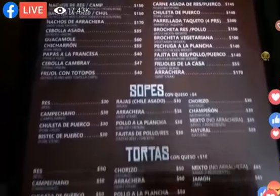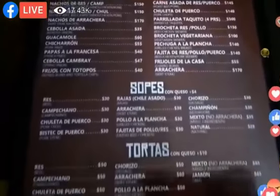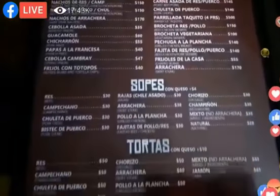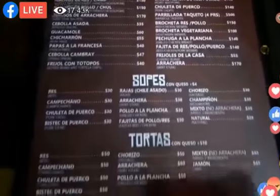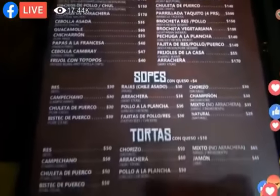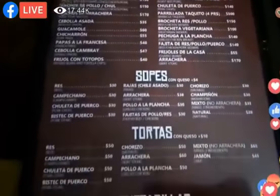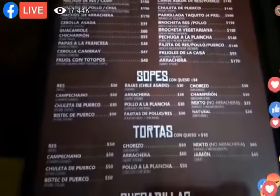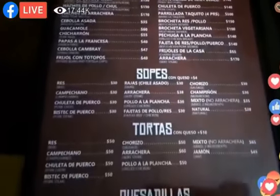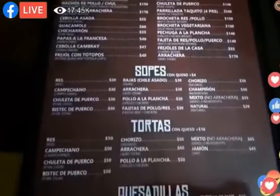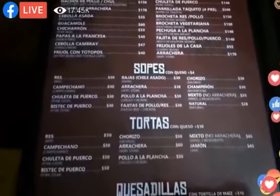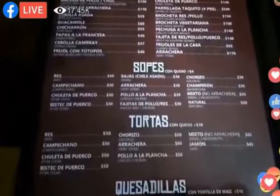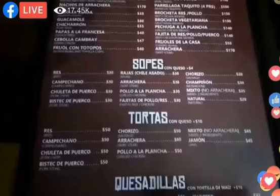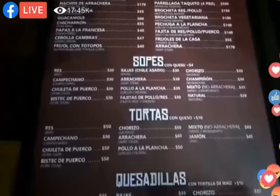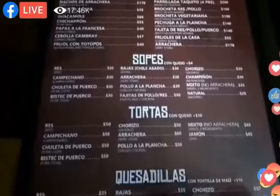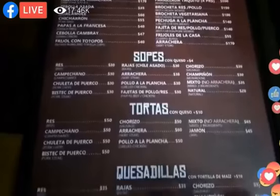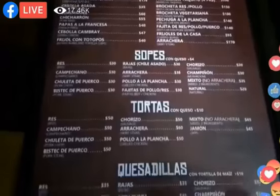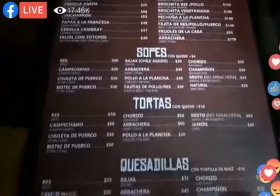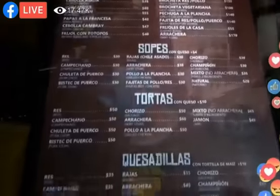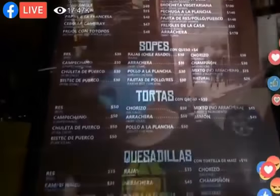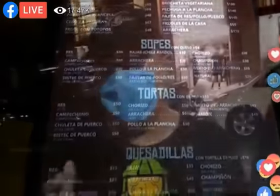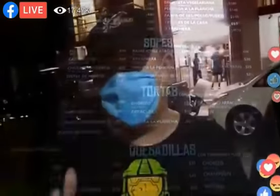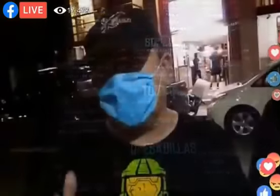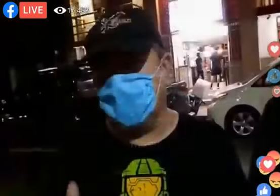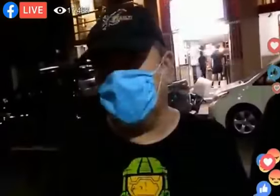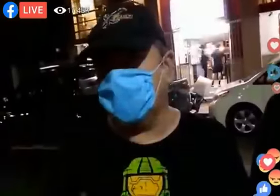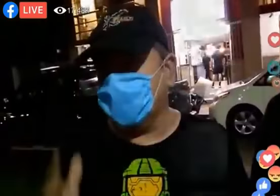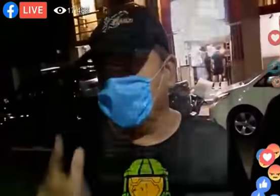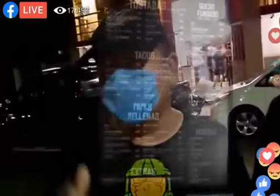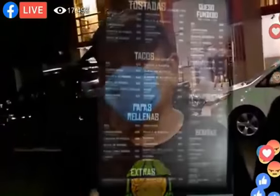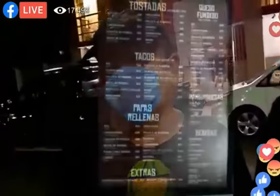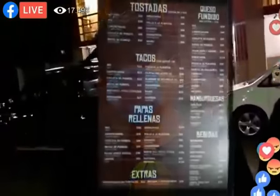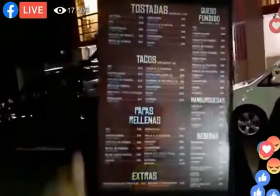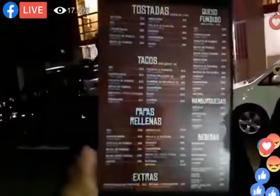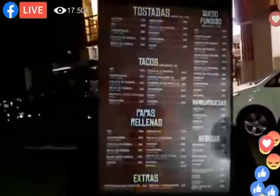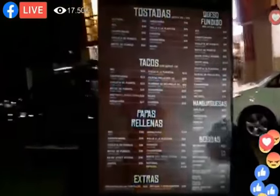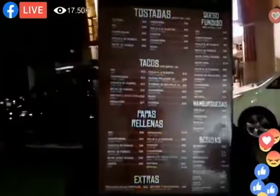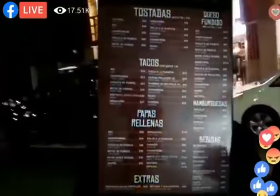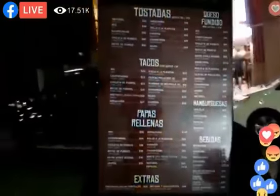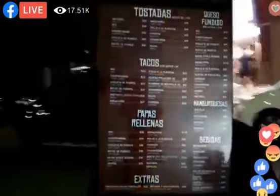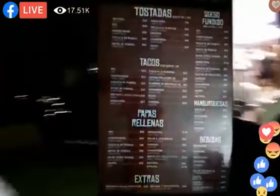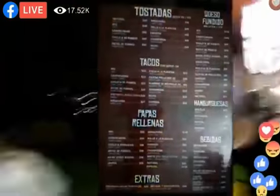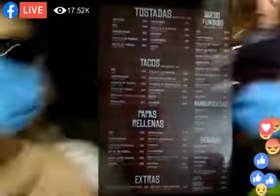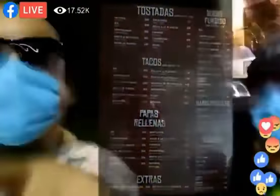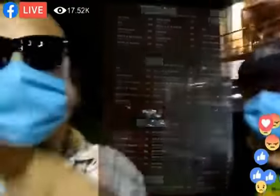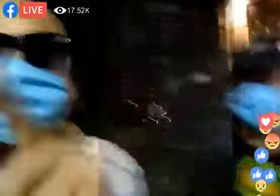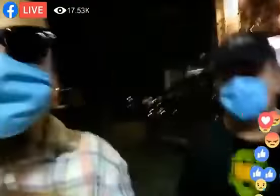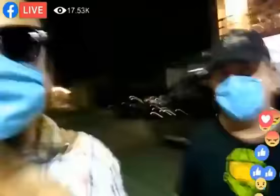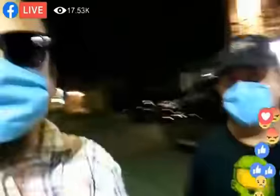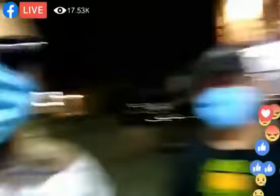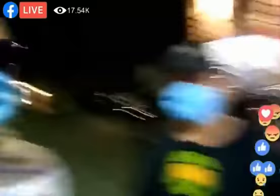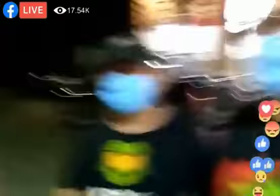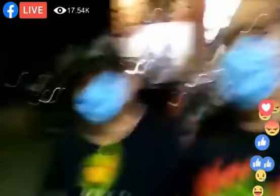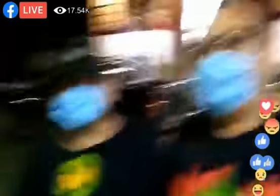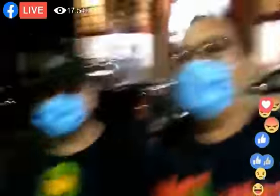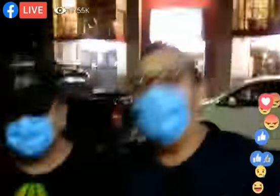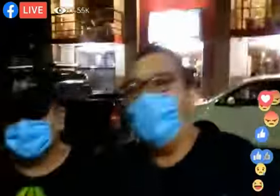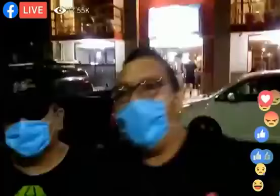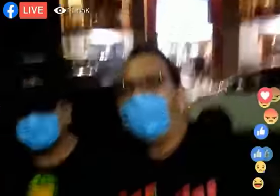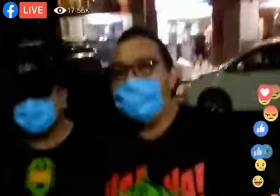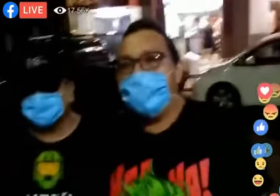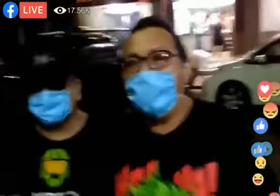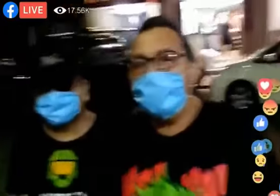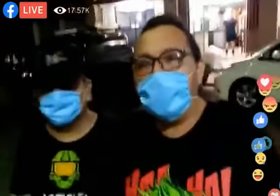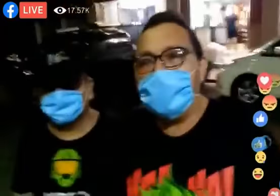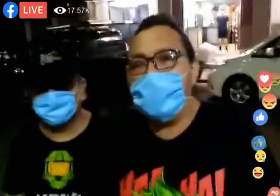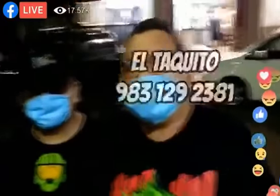carne asada, campechanos, arracheras, sopes, quesadillas, papas rellenas, quesos fundidos, frijoles charros. ¿Hay servicio a domicilio? Sí, lo